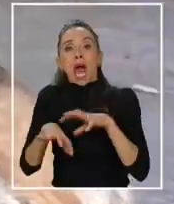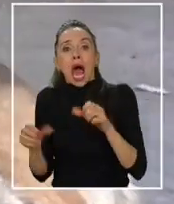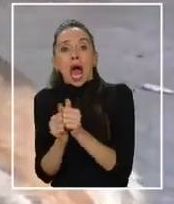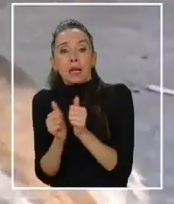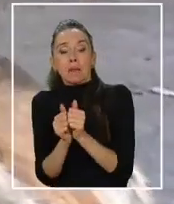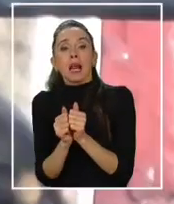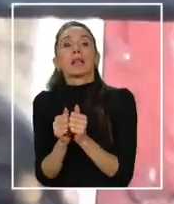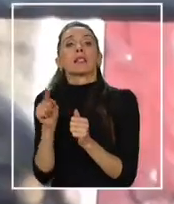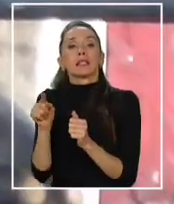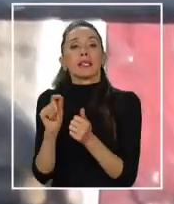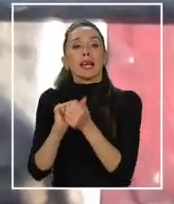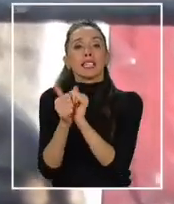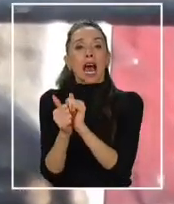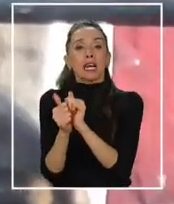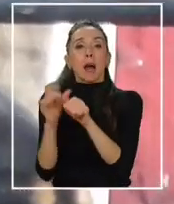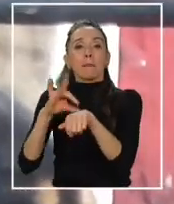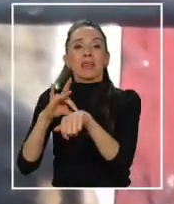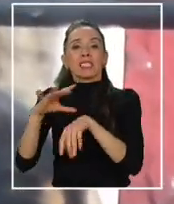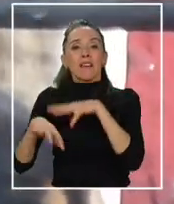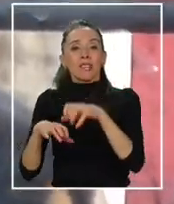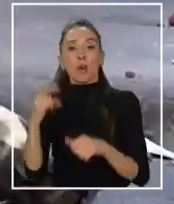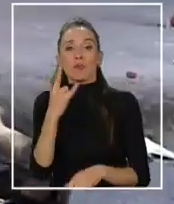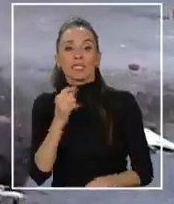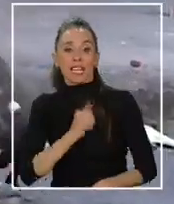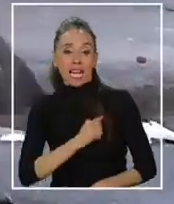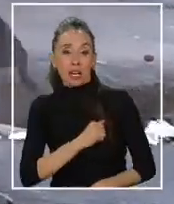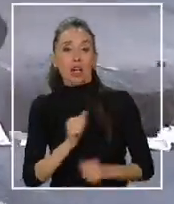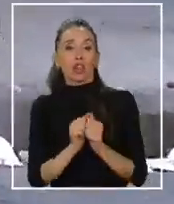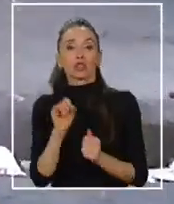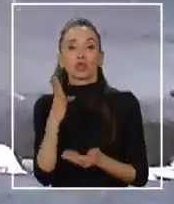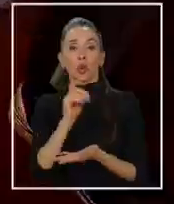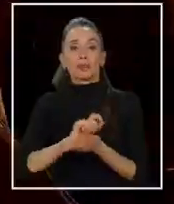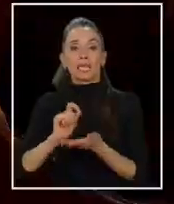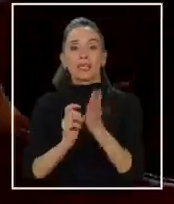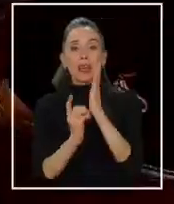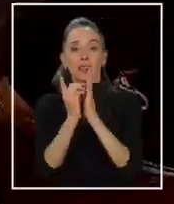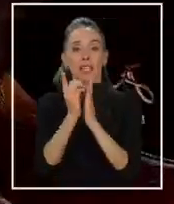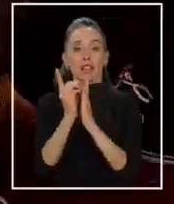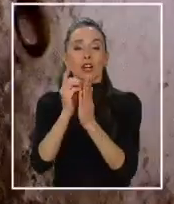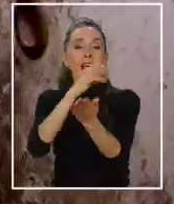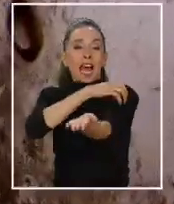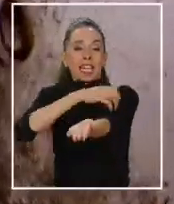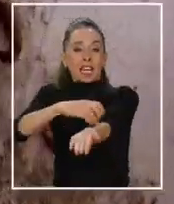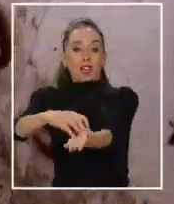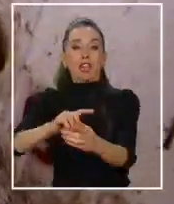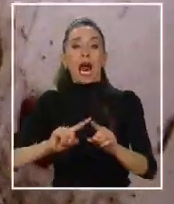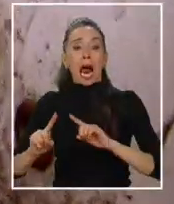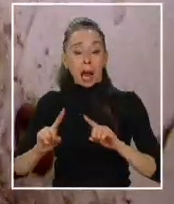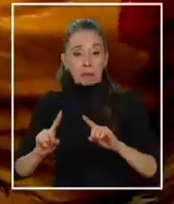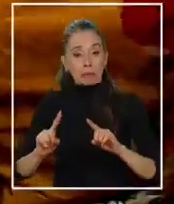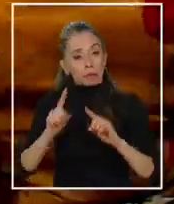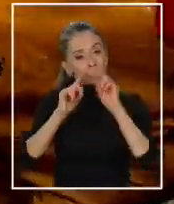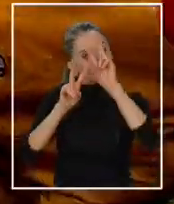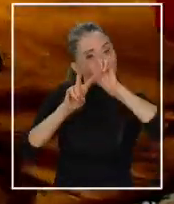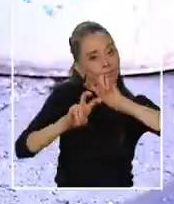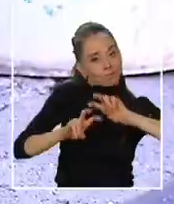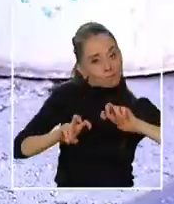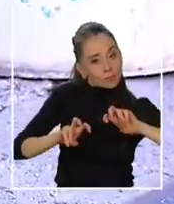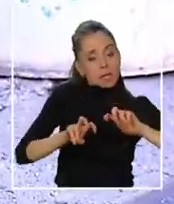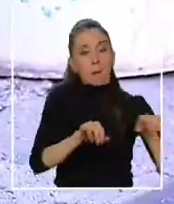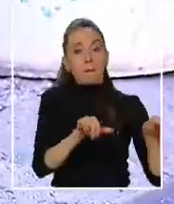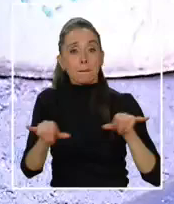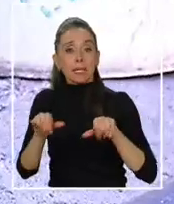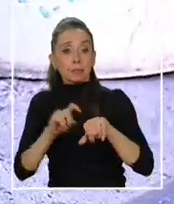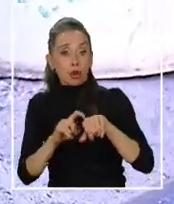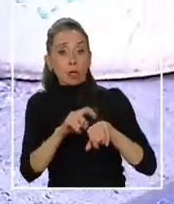Medicina Veterinaria de la Universidad Católica, junto con la Subsecretaría de Desarrollo Regional y Administrativo, da cuenta de que al mismo